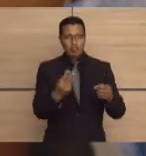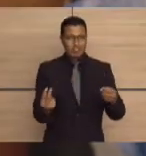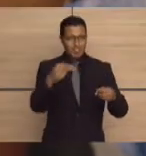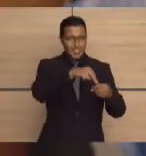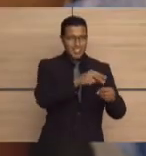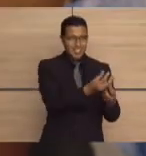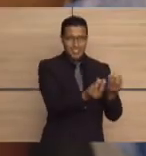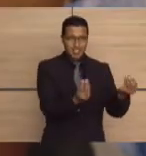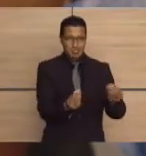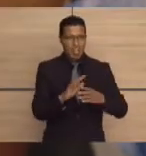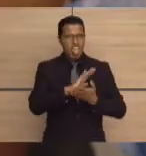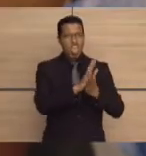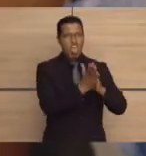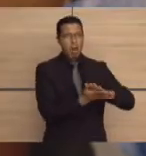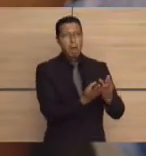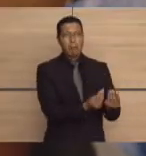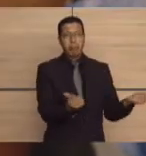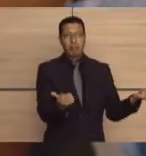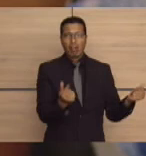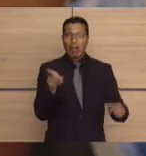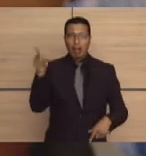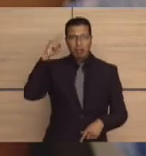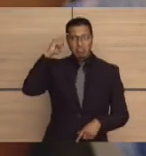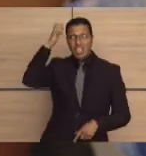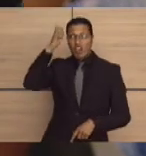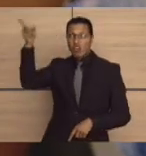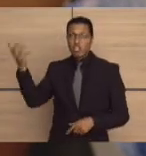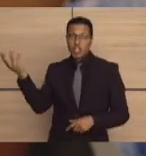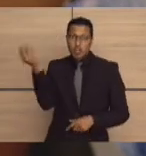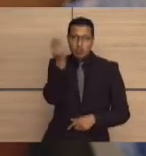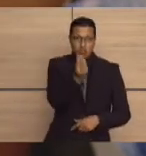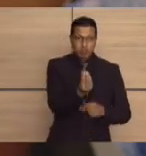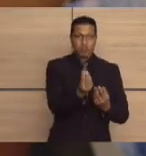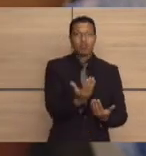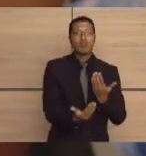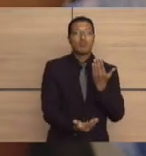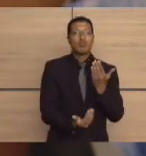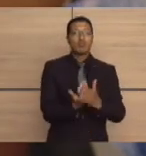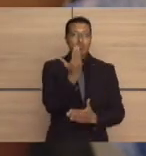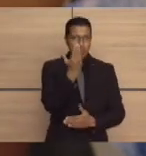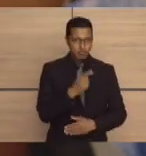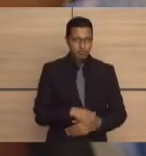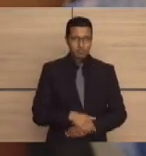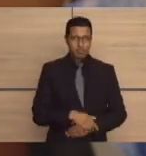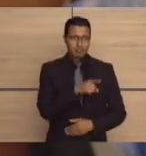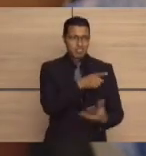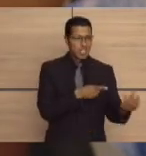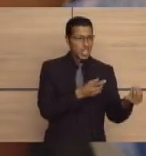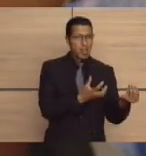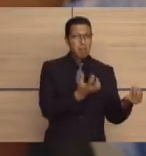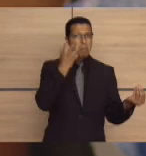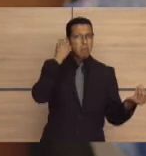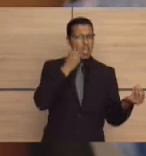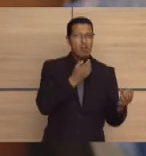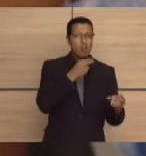el punto de que pudiéramos decir que con la llegada de Europa se sembró un mundo nuevo y que el mundo viejo desapareció para